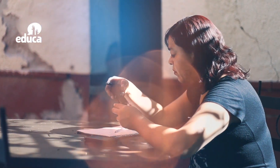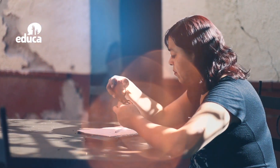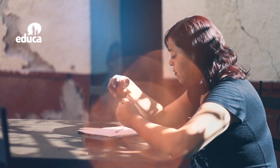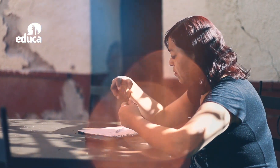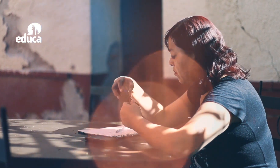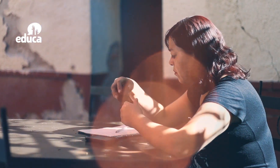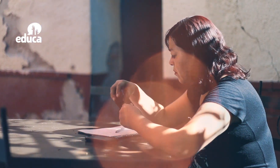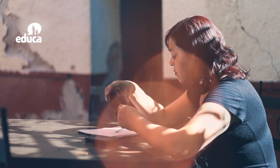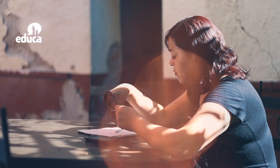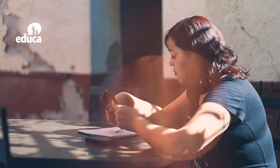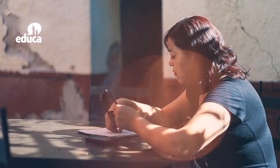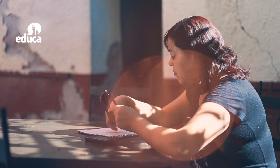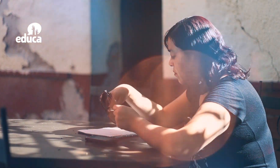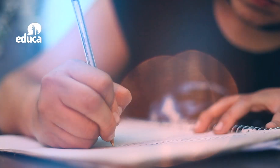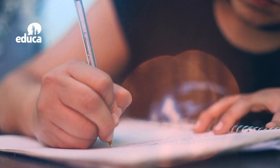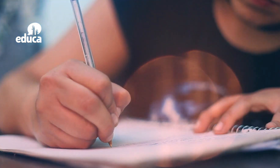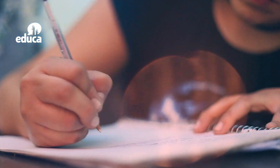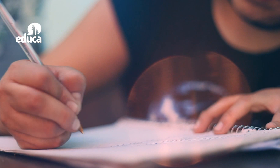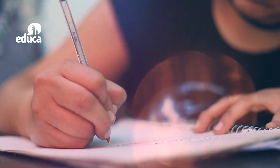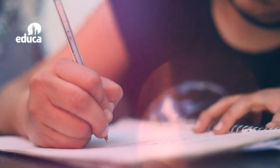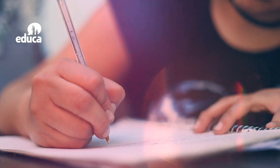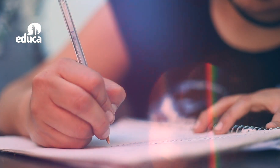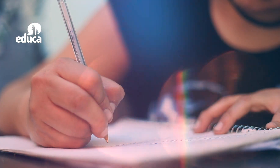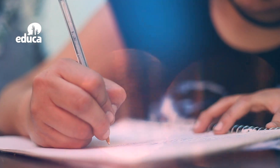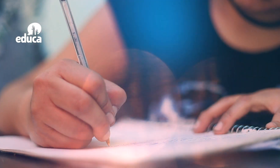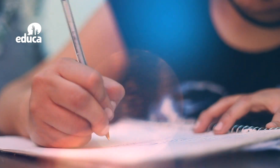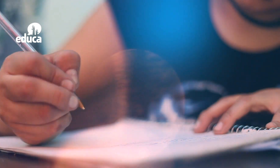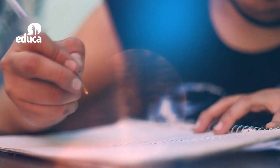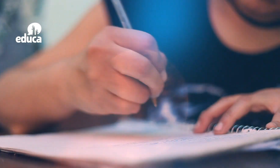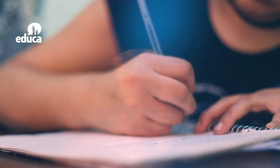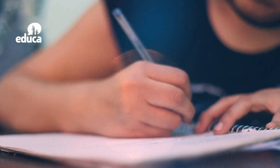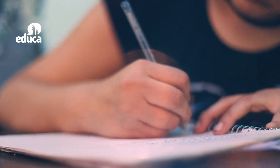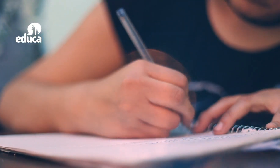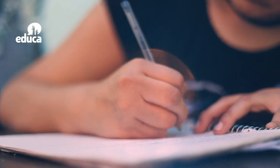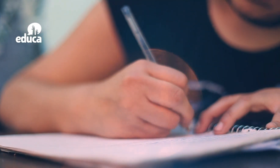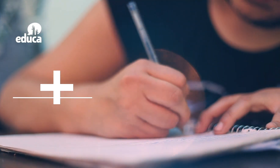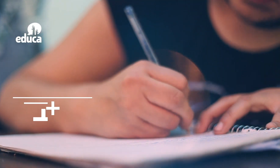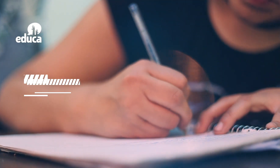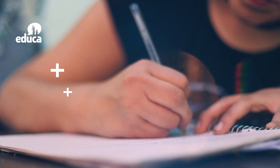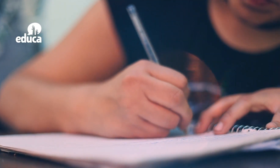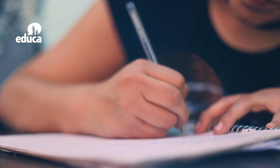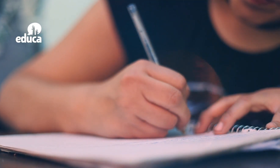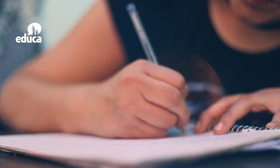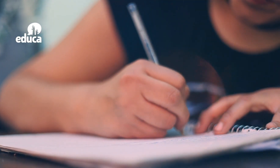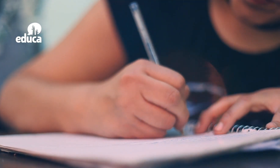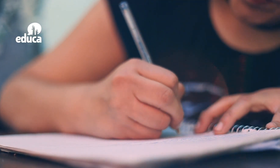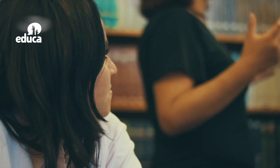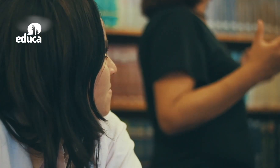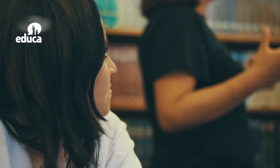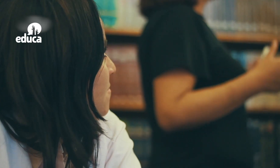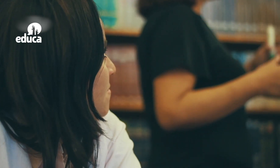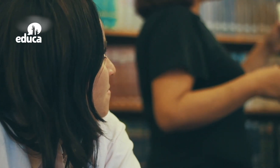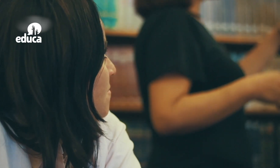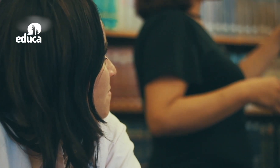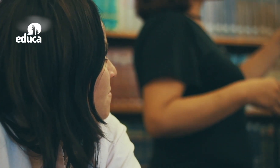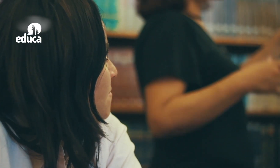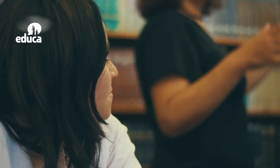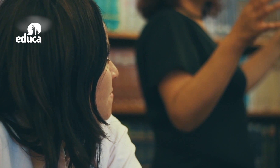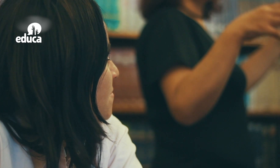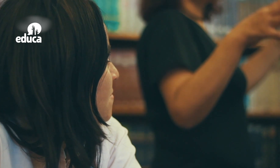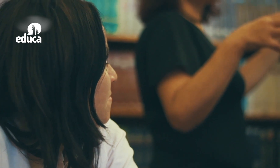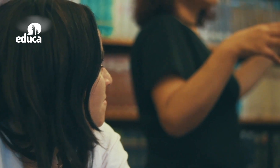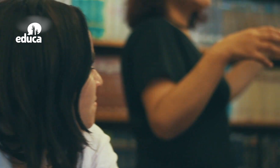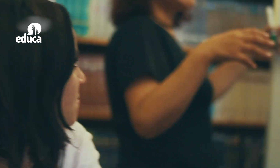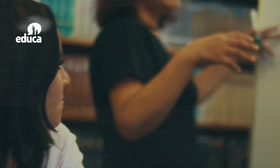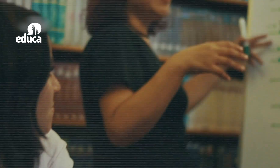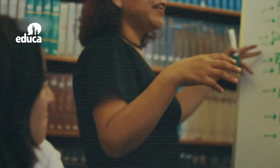eres poeta, ¿no? Todo lo que escribes se siente, despierta emociones, sientes que se te mueve algo,